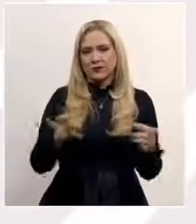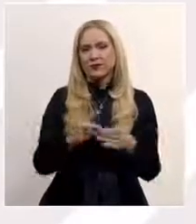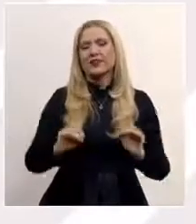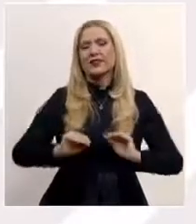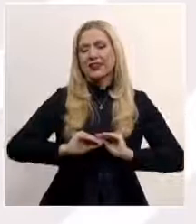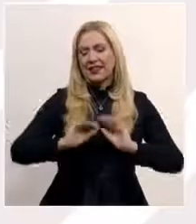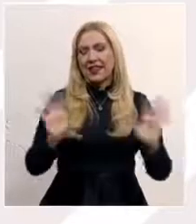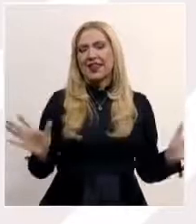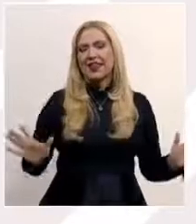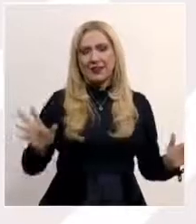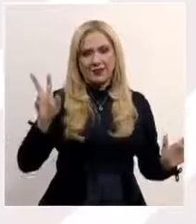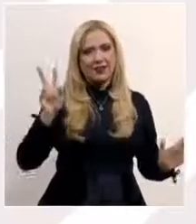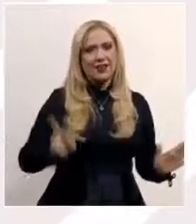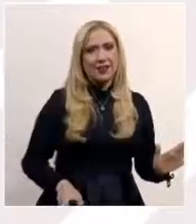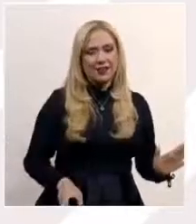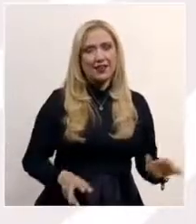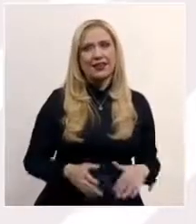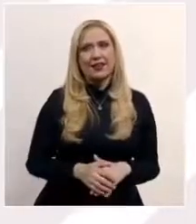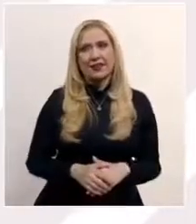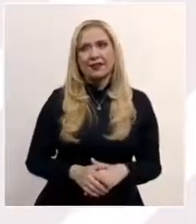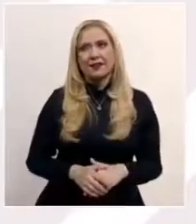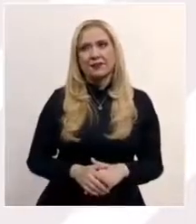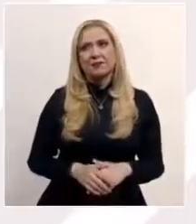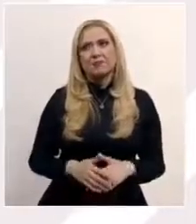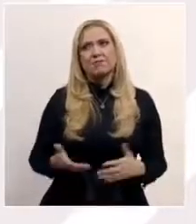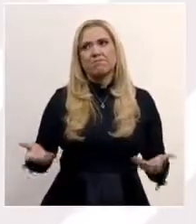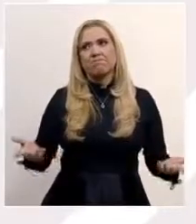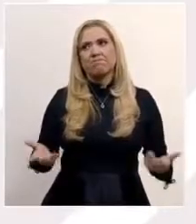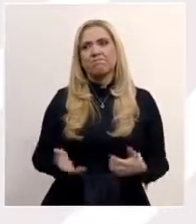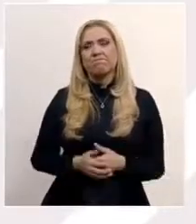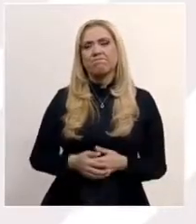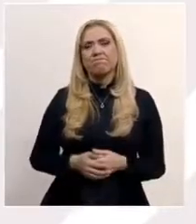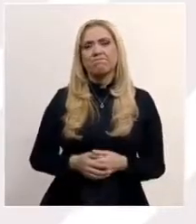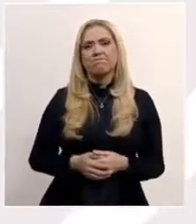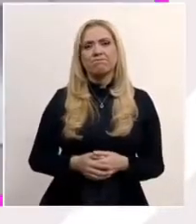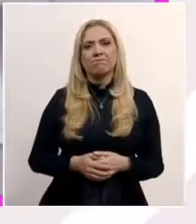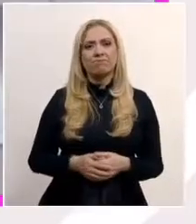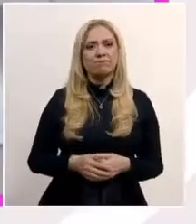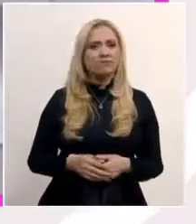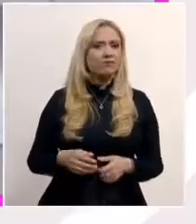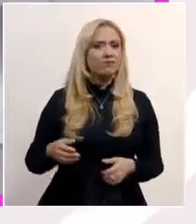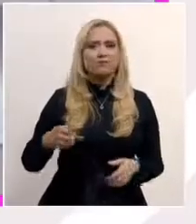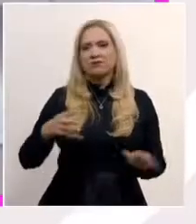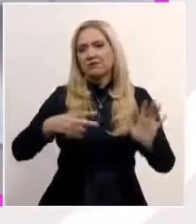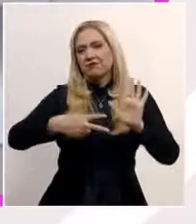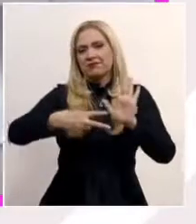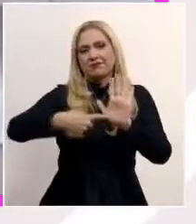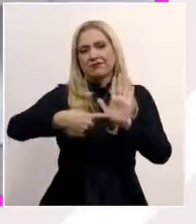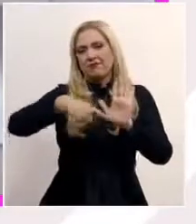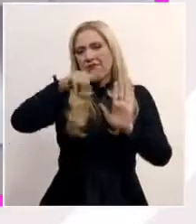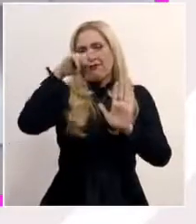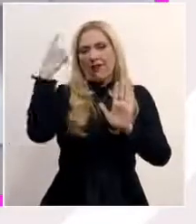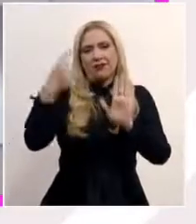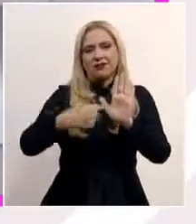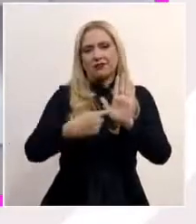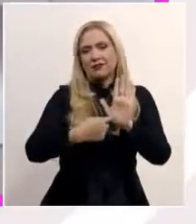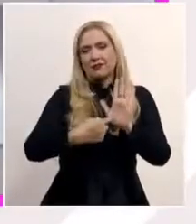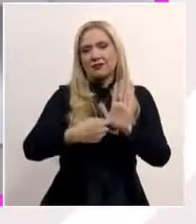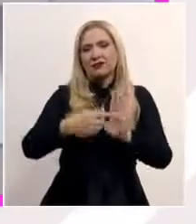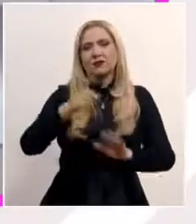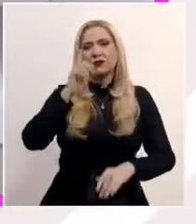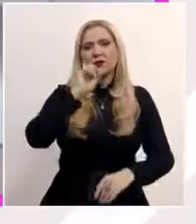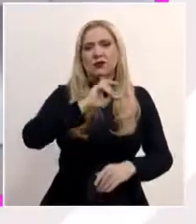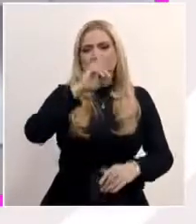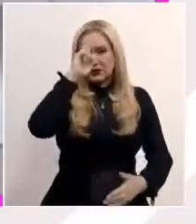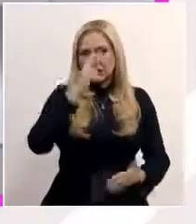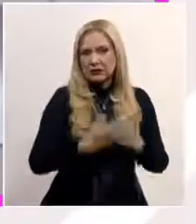claro, ¿no? O sea, es una forma tan evidente, ¿no? De violencia que